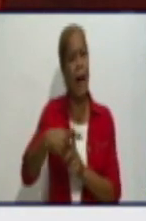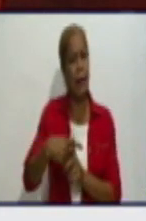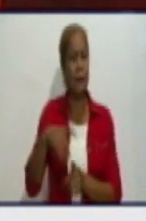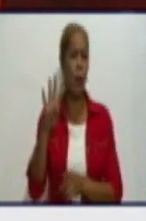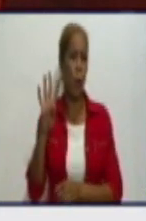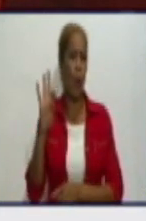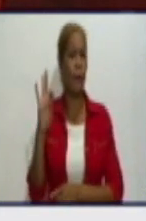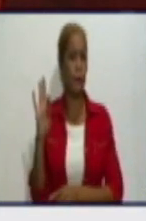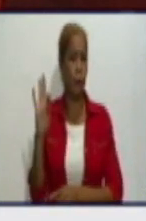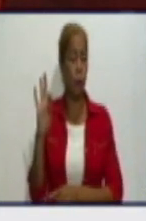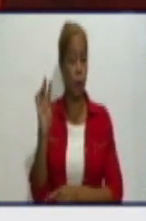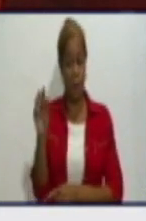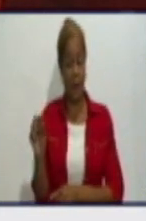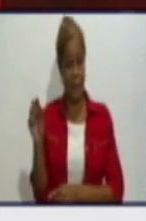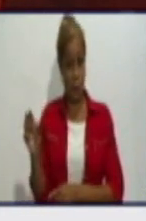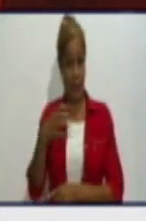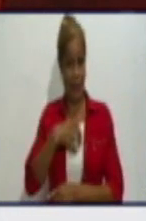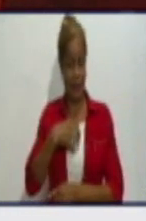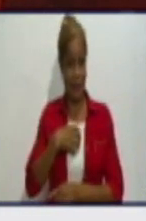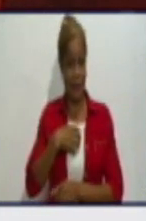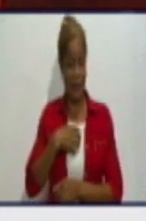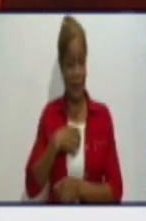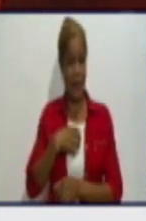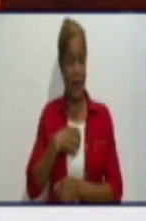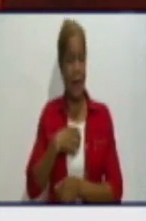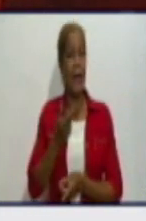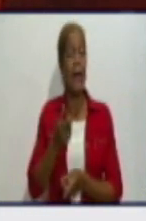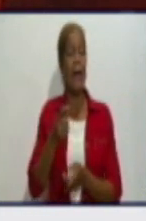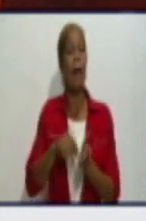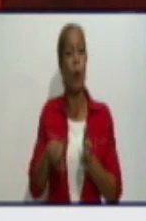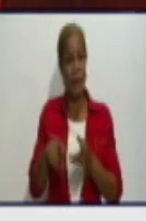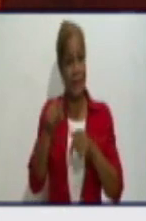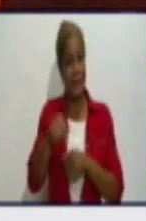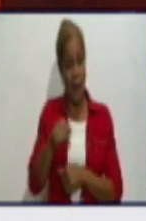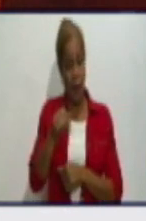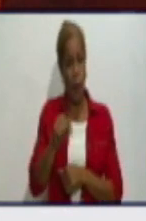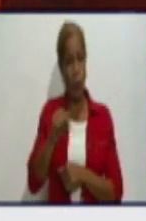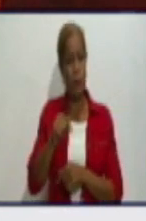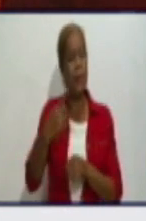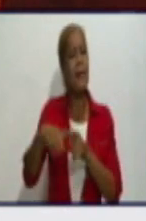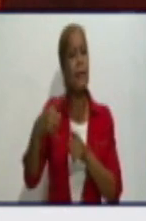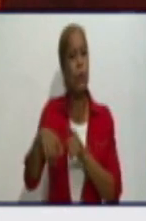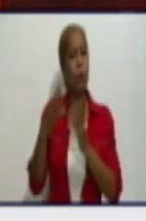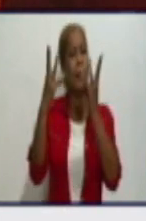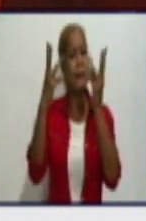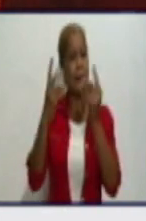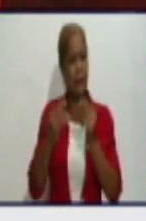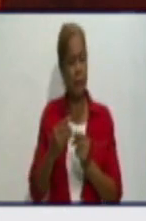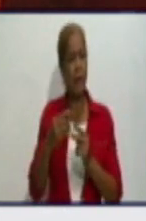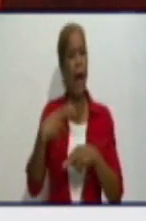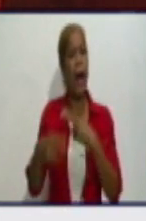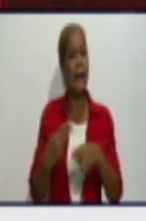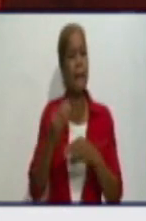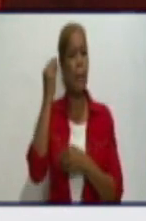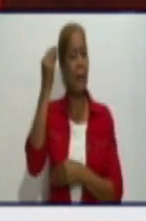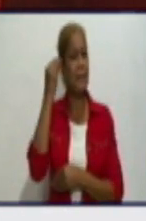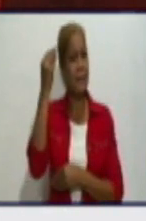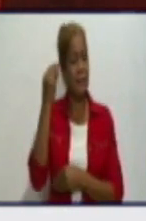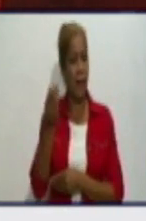positivos que tiene la provincia hoy el resto de las cifras hacen pensar en que la situación de granma